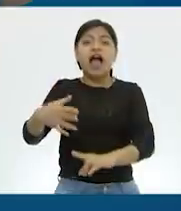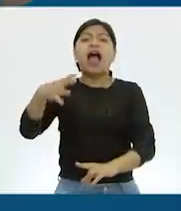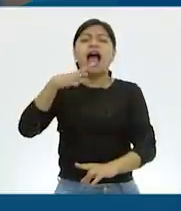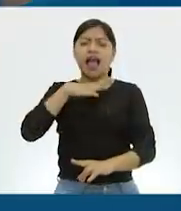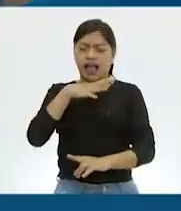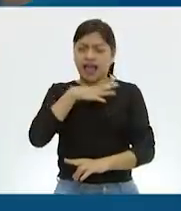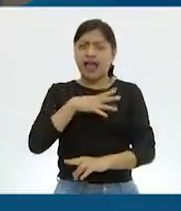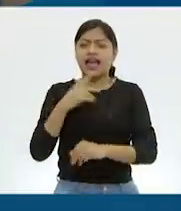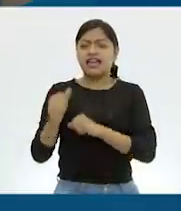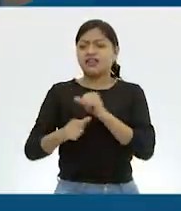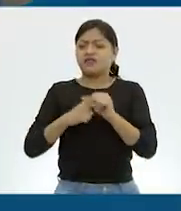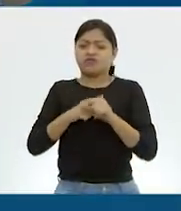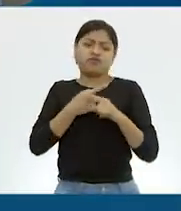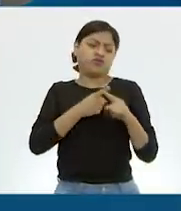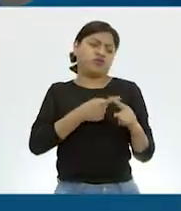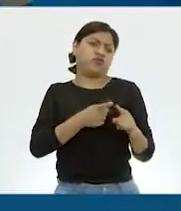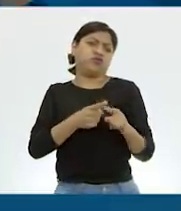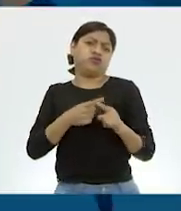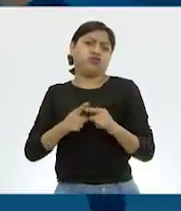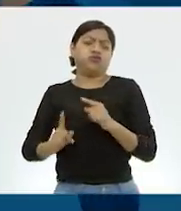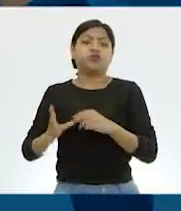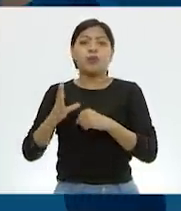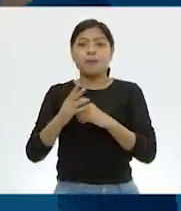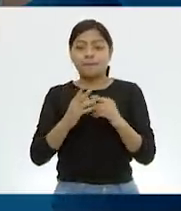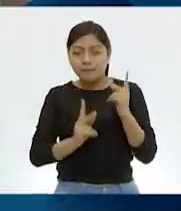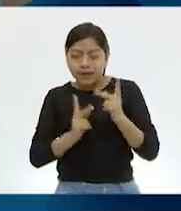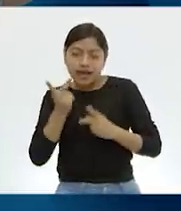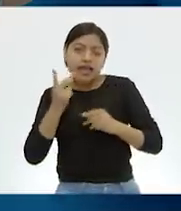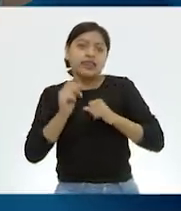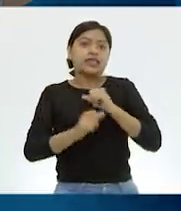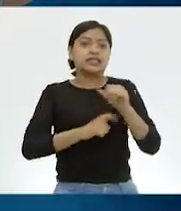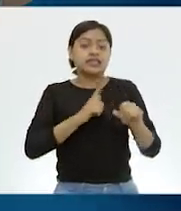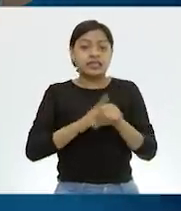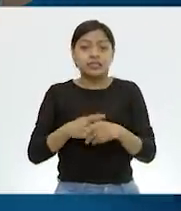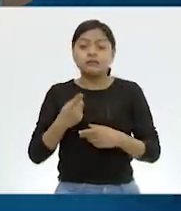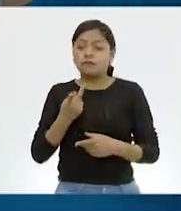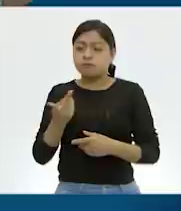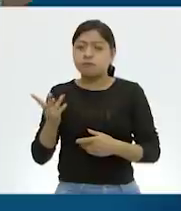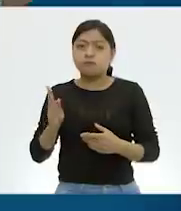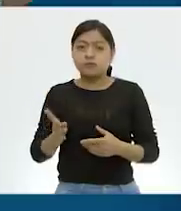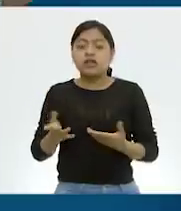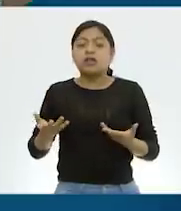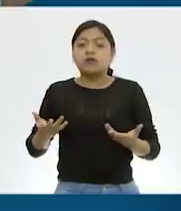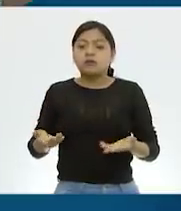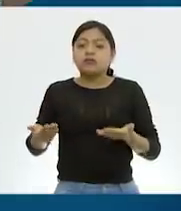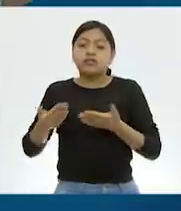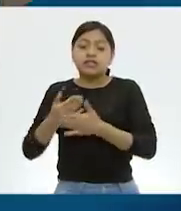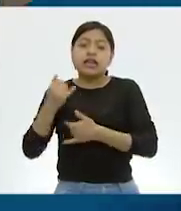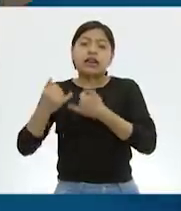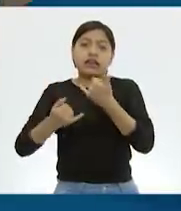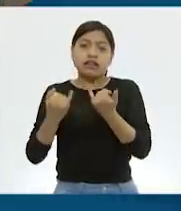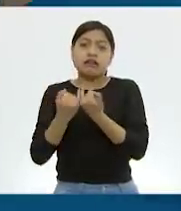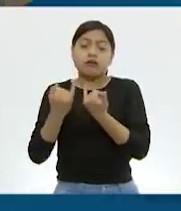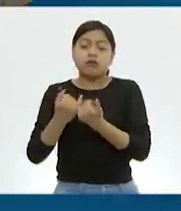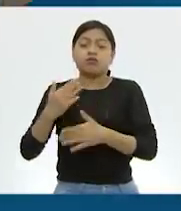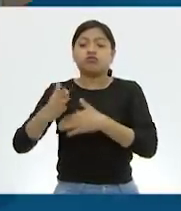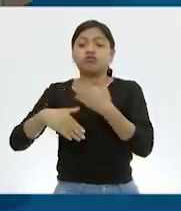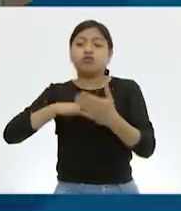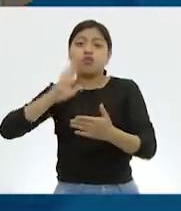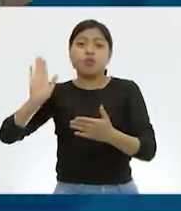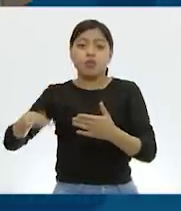existido incontables especies de flora y fauna que cíclicamente han surgido y desaparecido como parte de un proceso